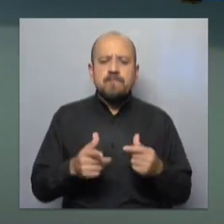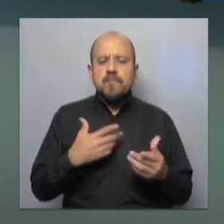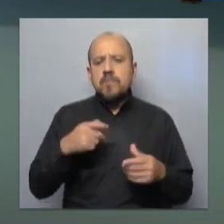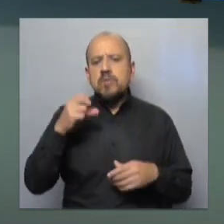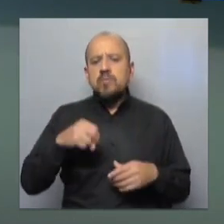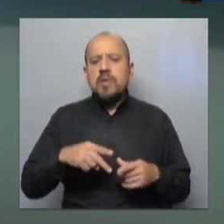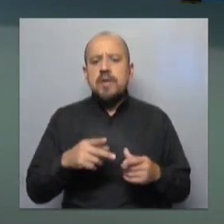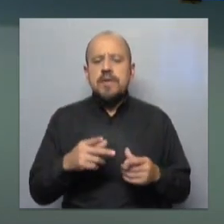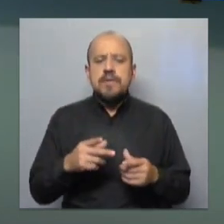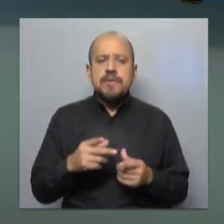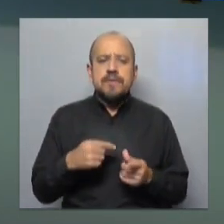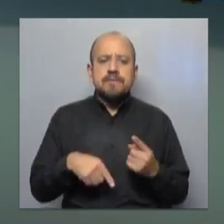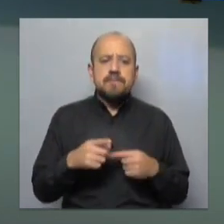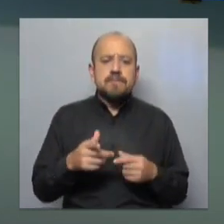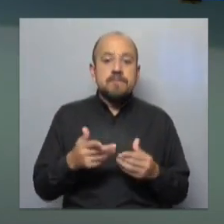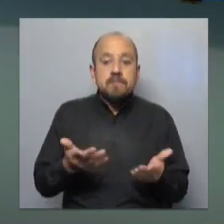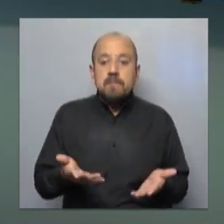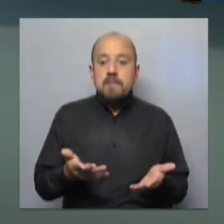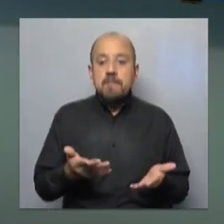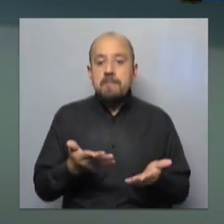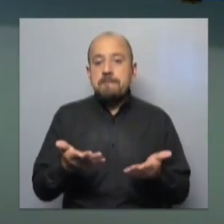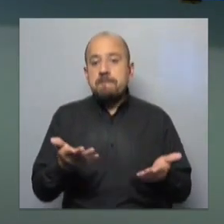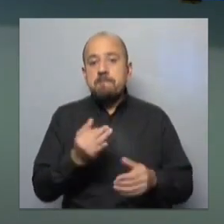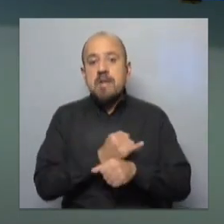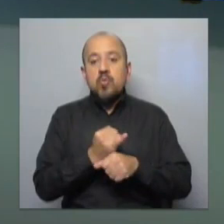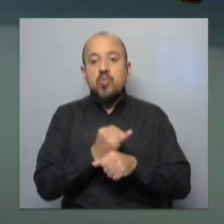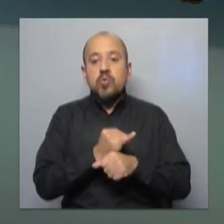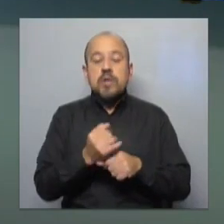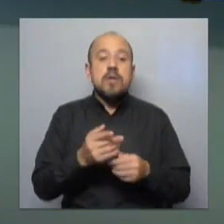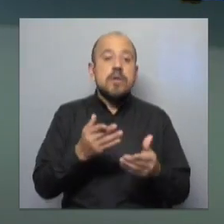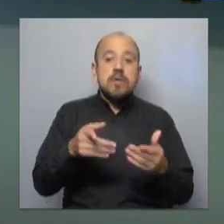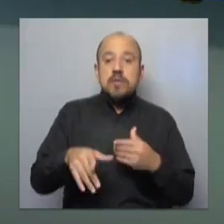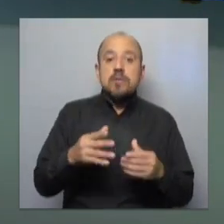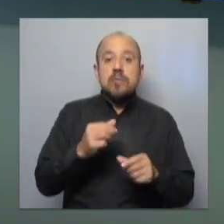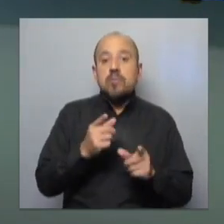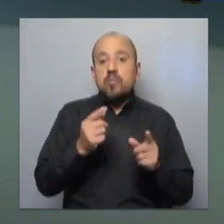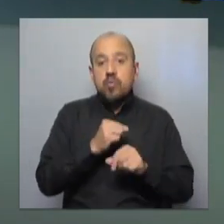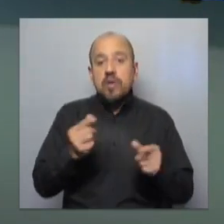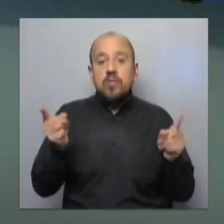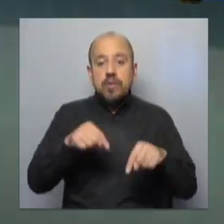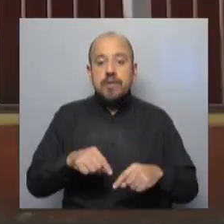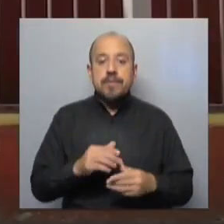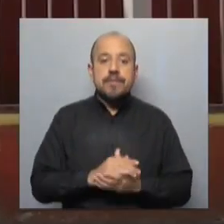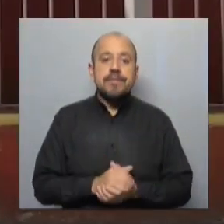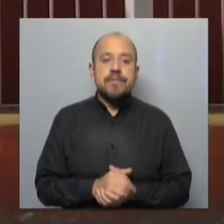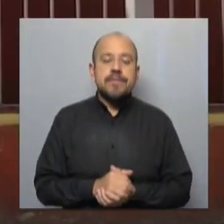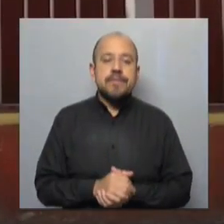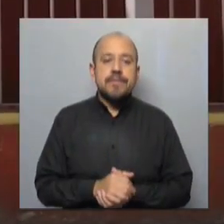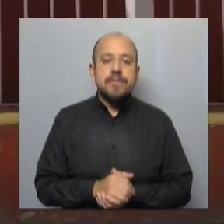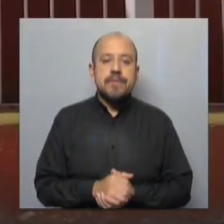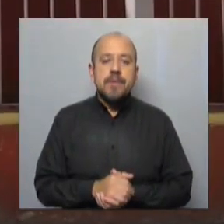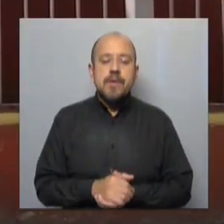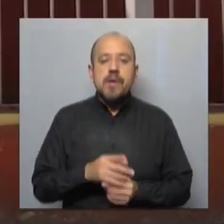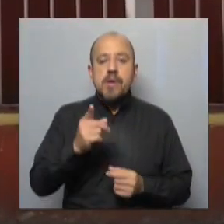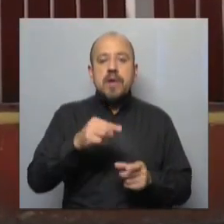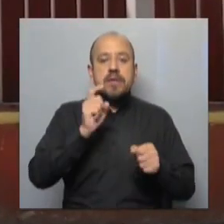plan según dijo el subsecretario walter berry para que la industria metalúrgica recupere espacio en nuestro país la